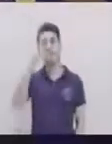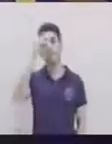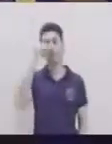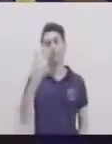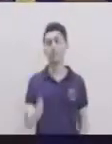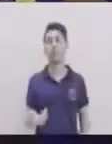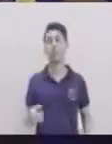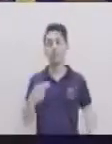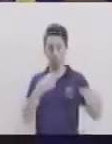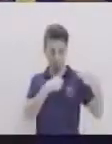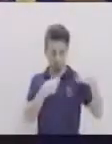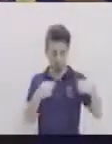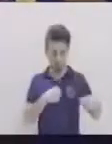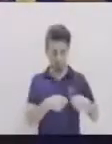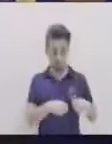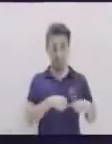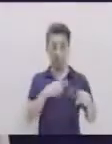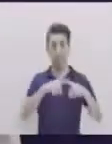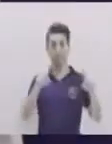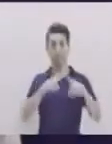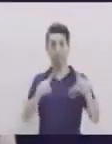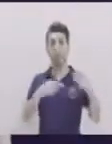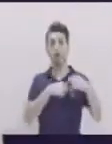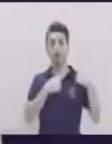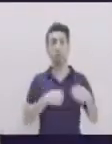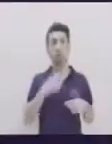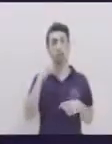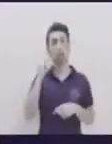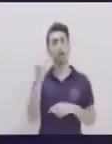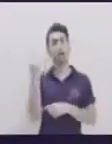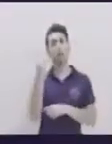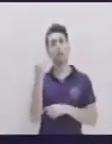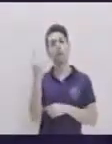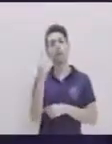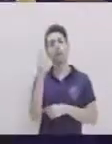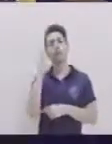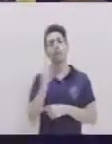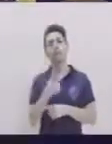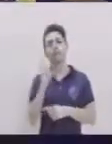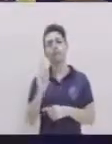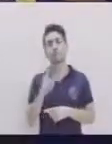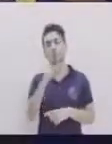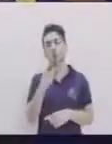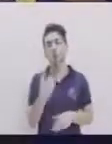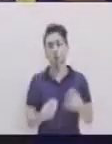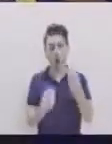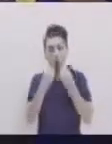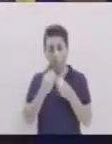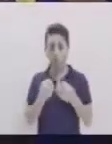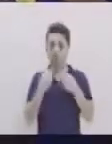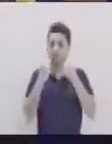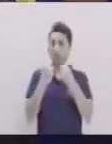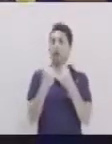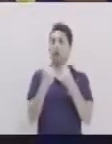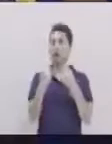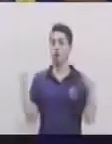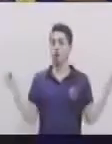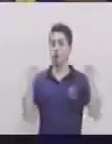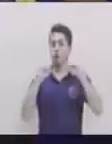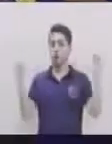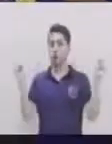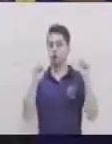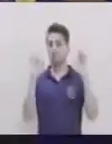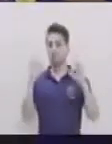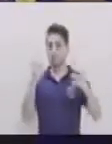Aprendimos acerca de las partes del corazón, porque es importante, y siempre recuerda comer sano y hacer ejercicio para que